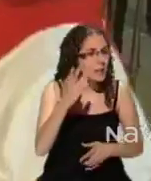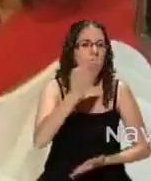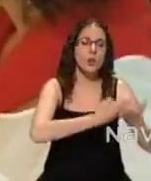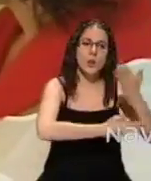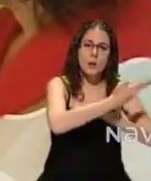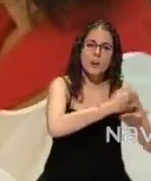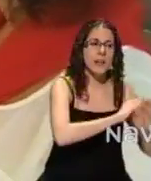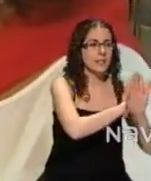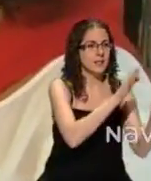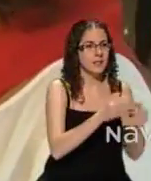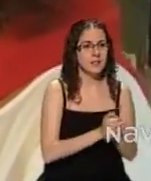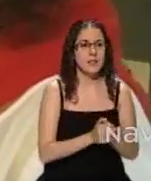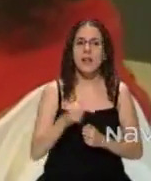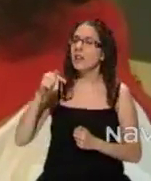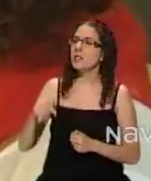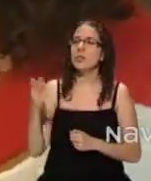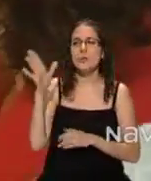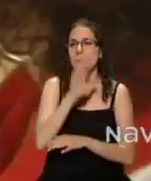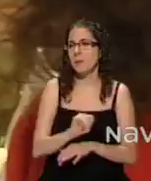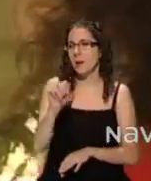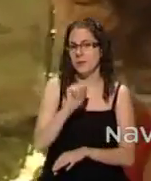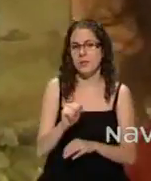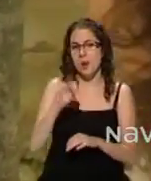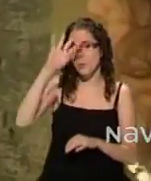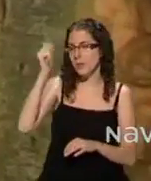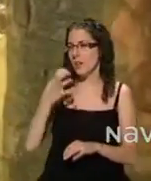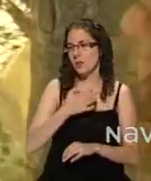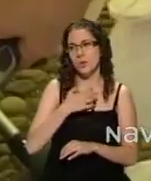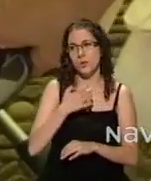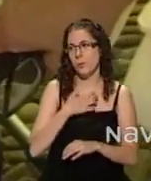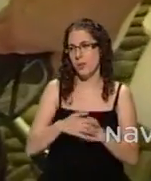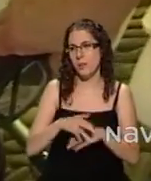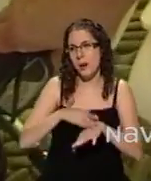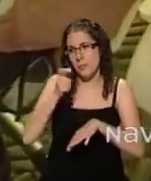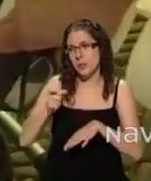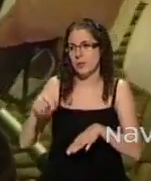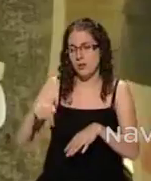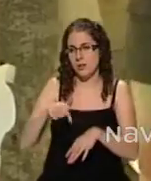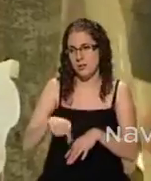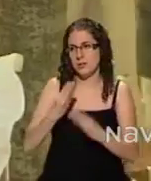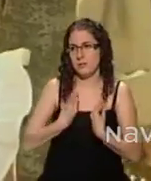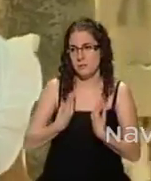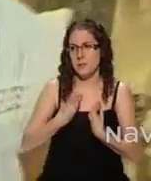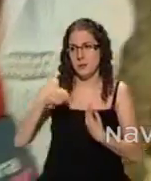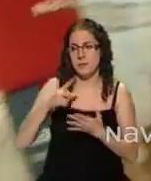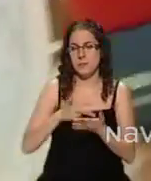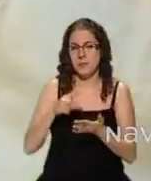Esto inolvidable para todos los vianeses y forasteros, pero sobre todo los vianeses. mi hija, mi